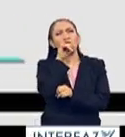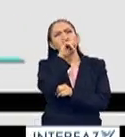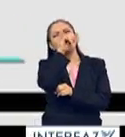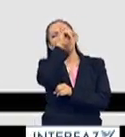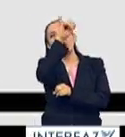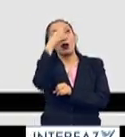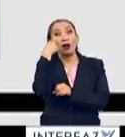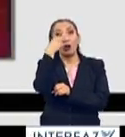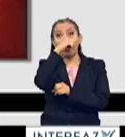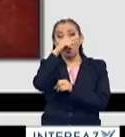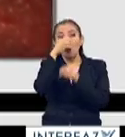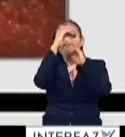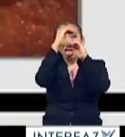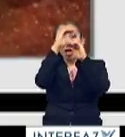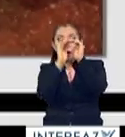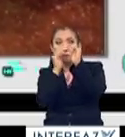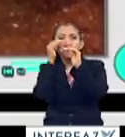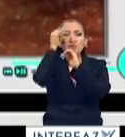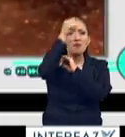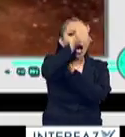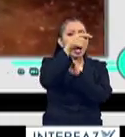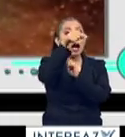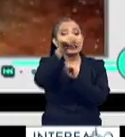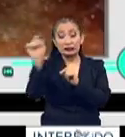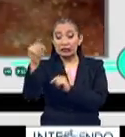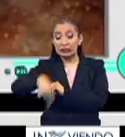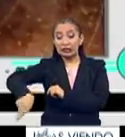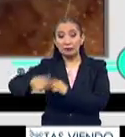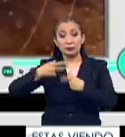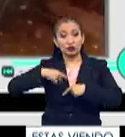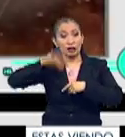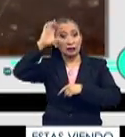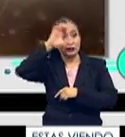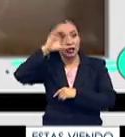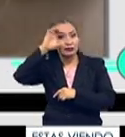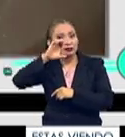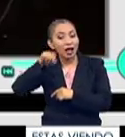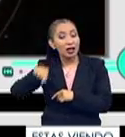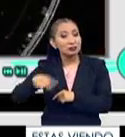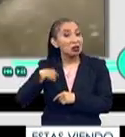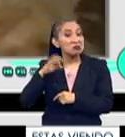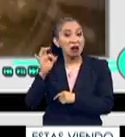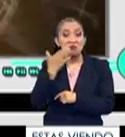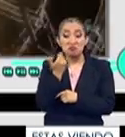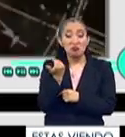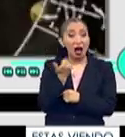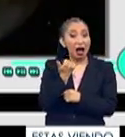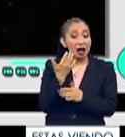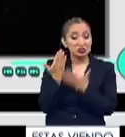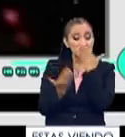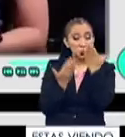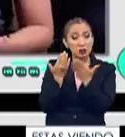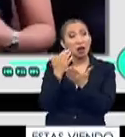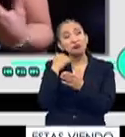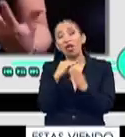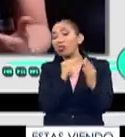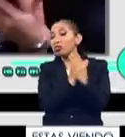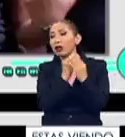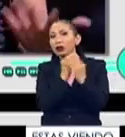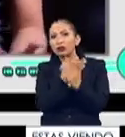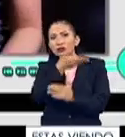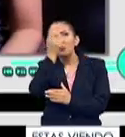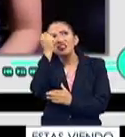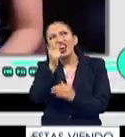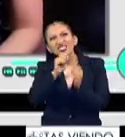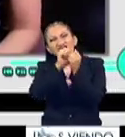allá de lo que vemos. Si estos científicos no estuvieran estudiando, no